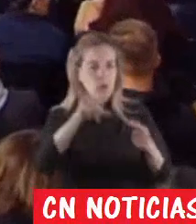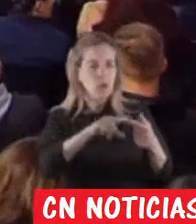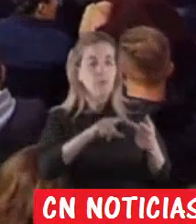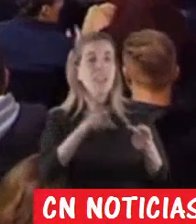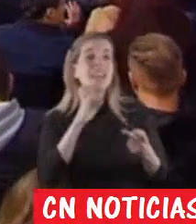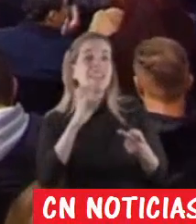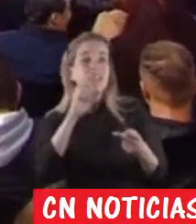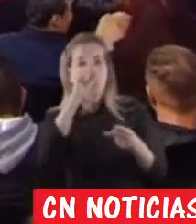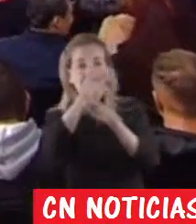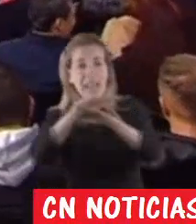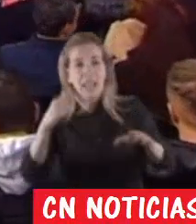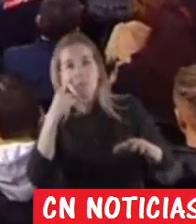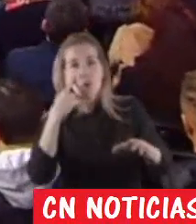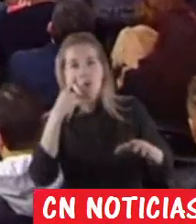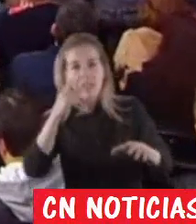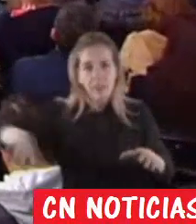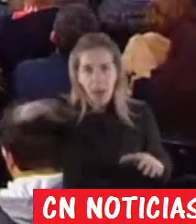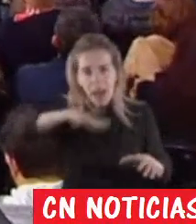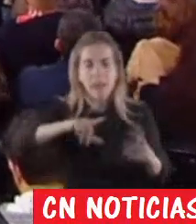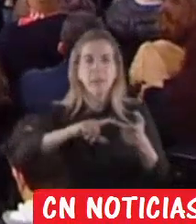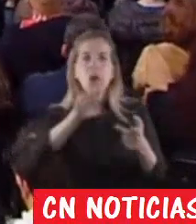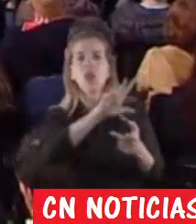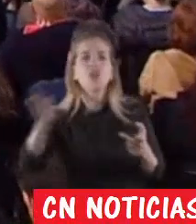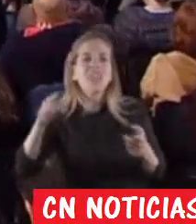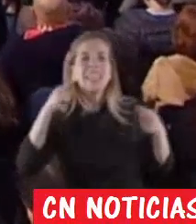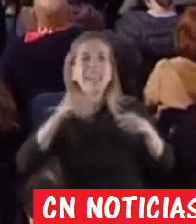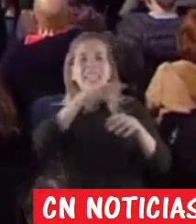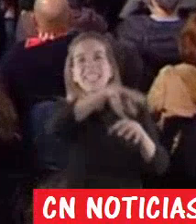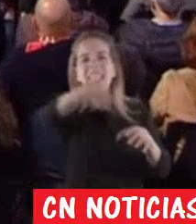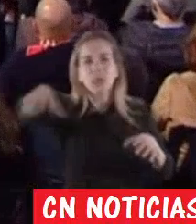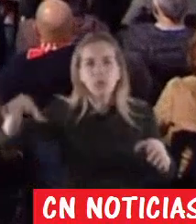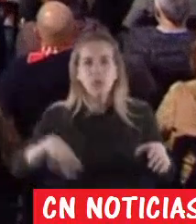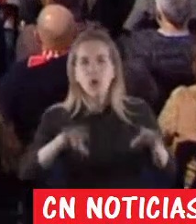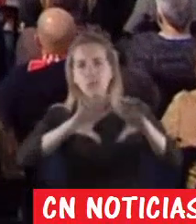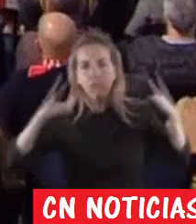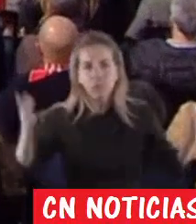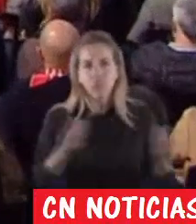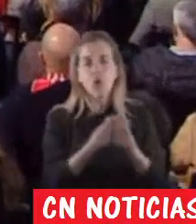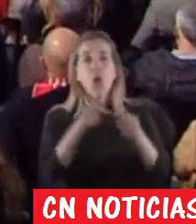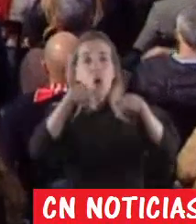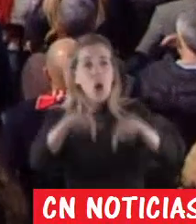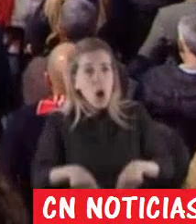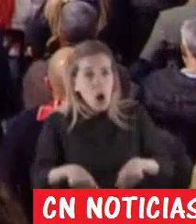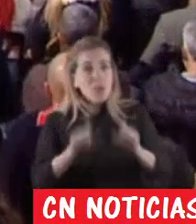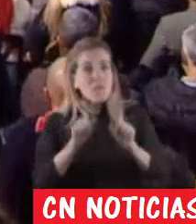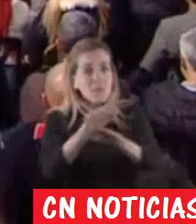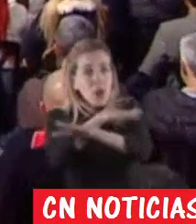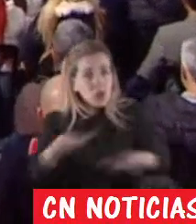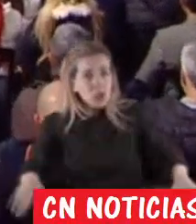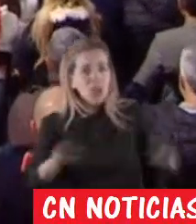19 jardines municipales, en más de 200 instituciones, hoy cada uno produce sus